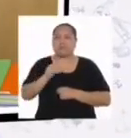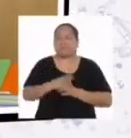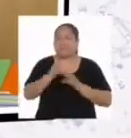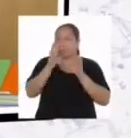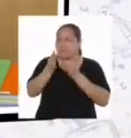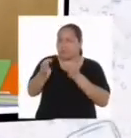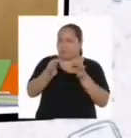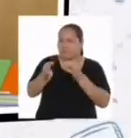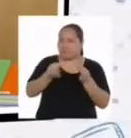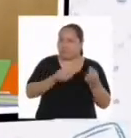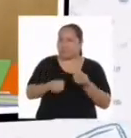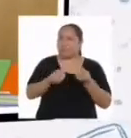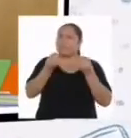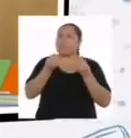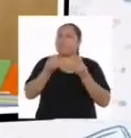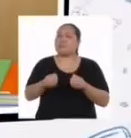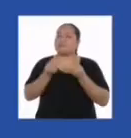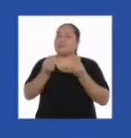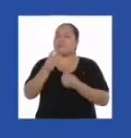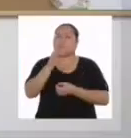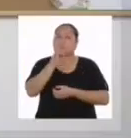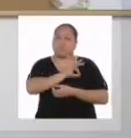su potencial de aprovechamiento?